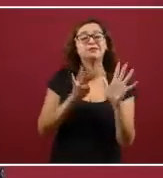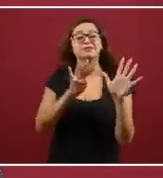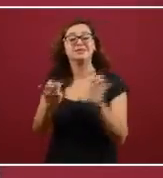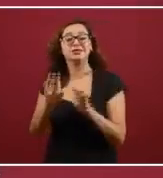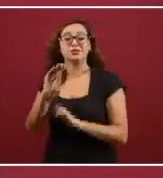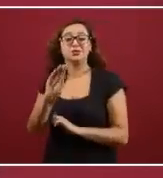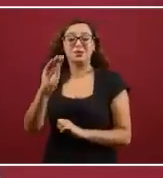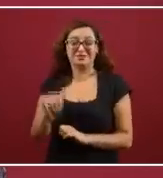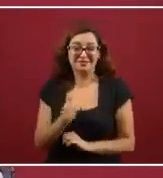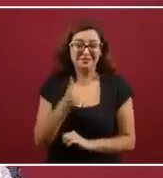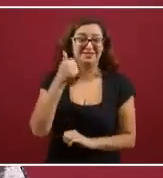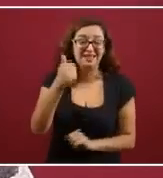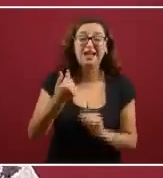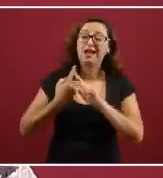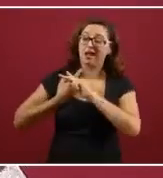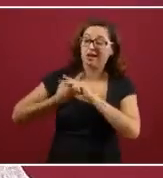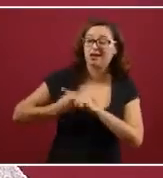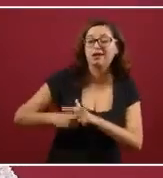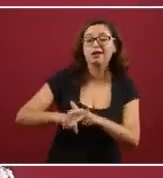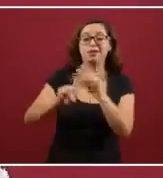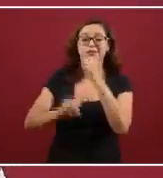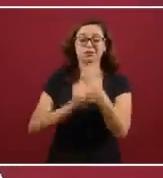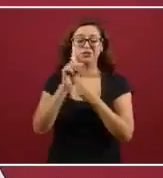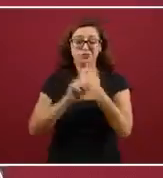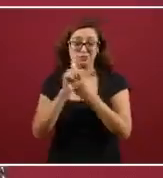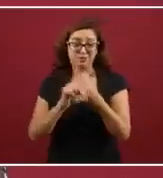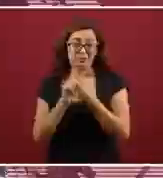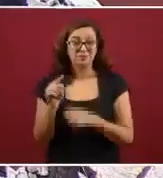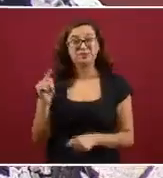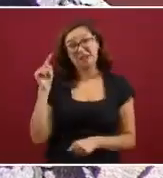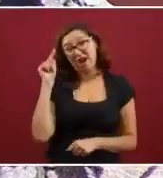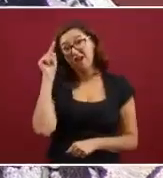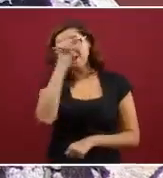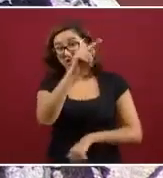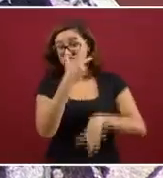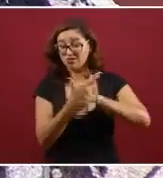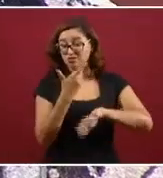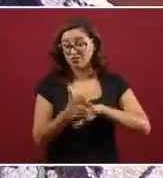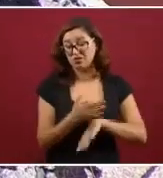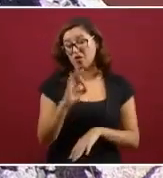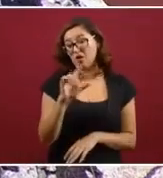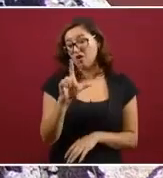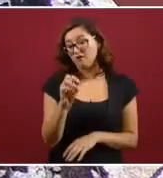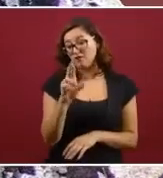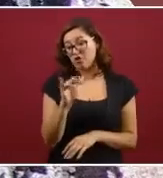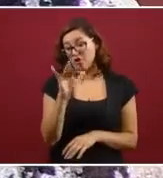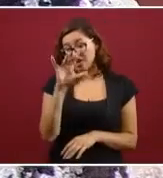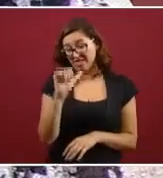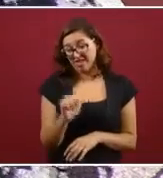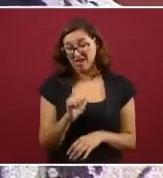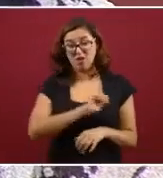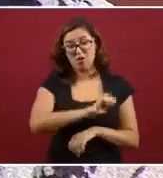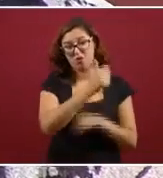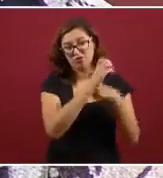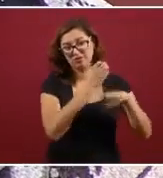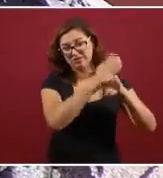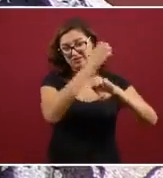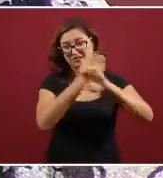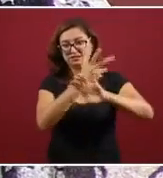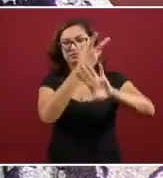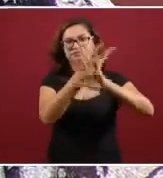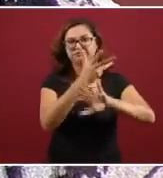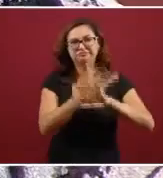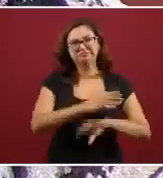1996. En ese año, los tomateros de Florida y algunos otros de los Estados Unidos solicitaron